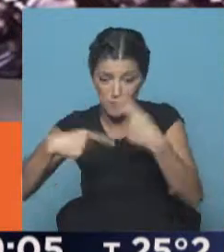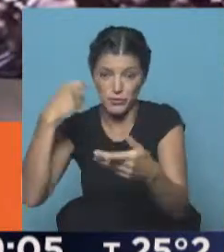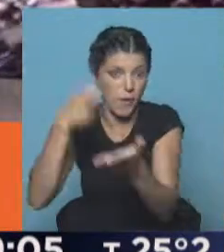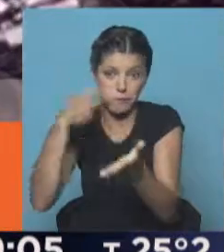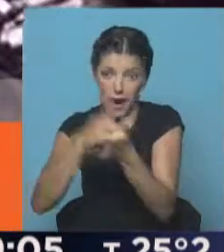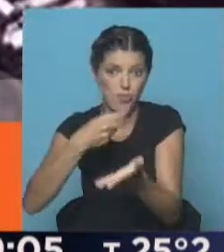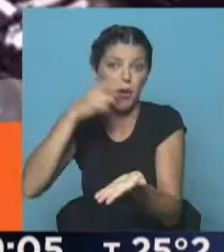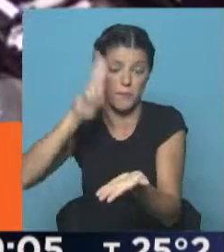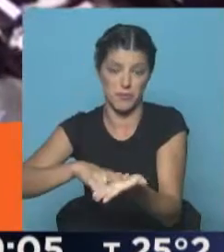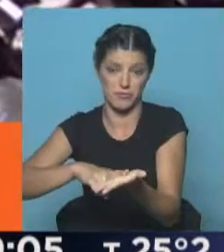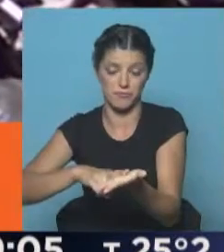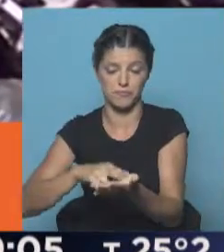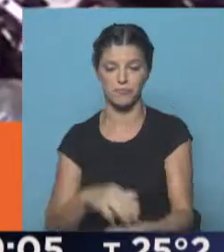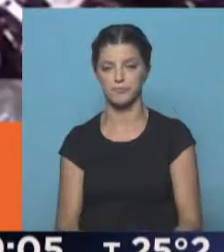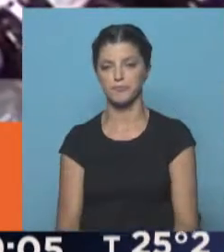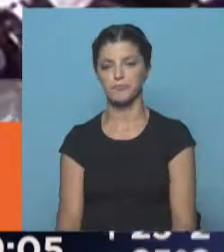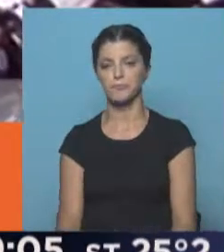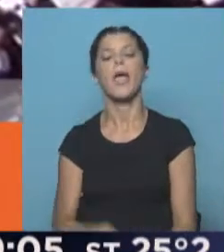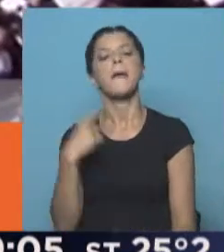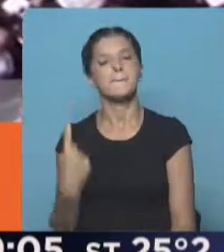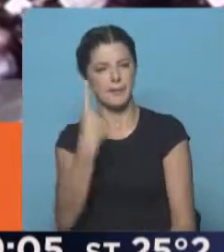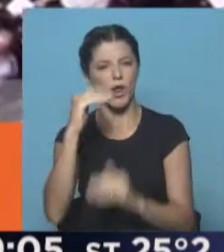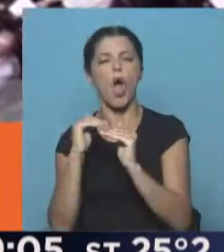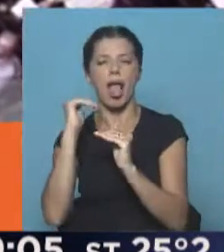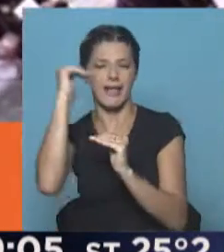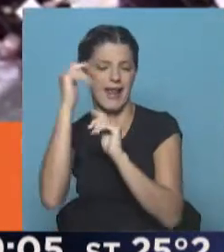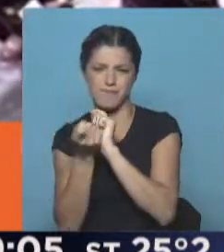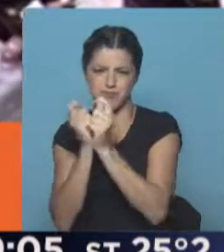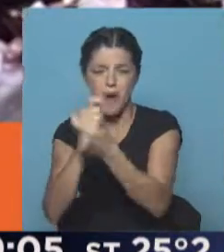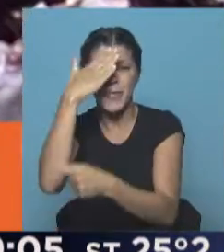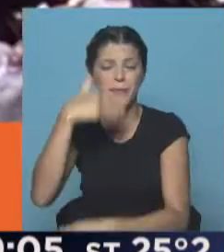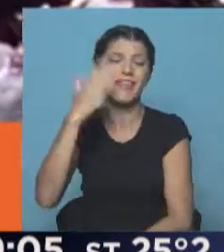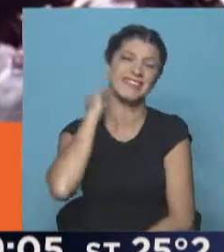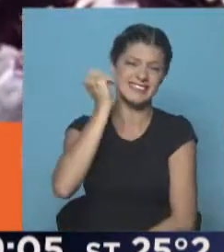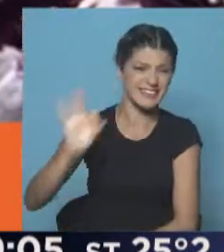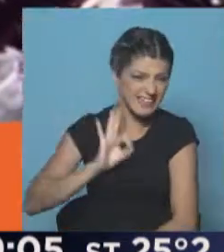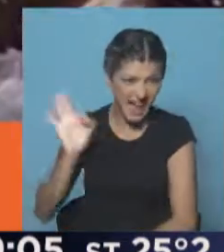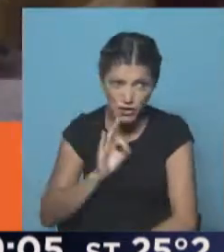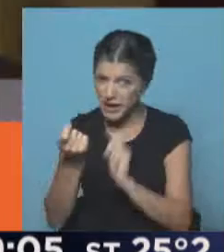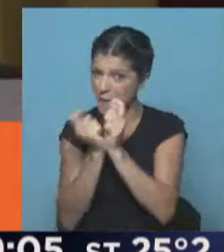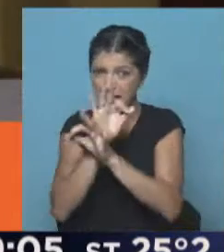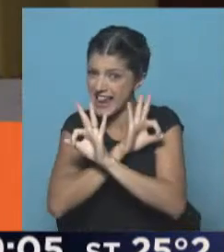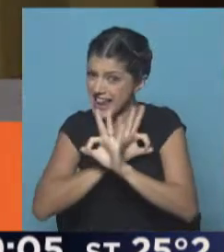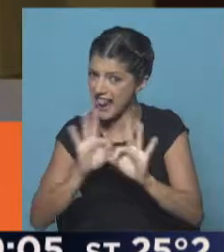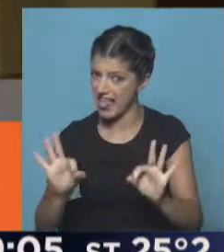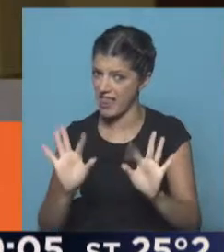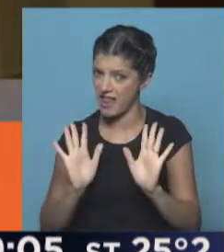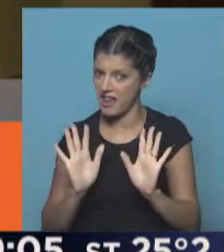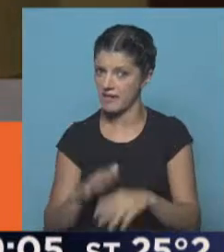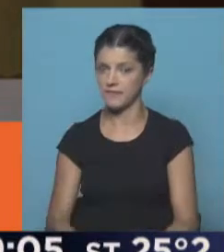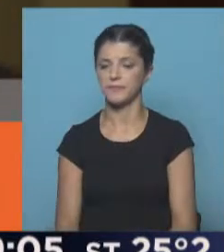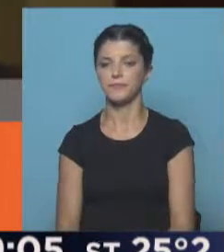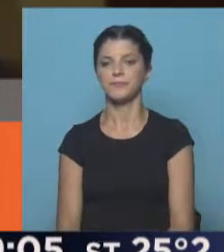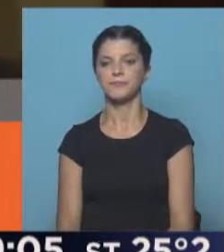presentado originalmente más. En primer lugar hemos modificado las escalas después de muchos años, 16 años sin modificar, y por lo tanto la primer